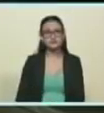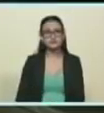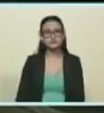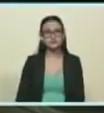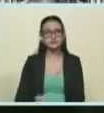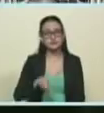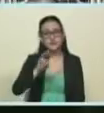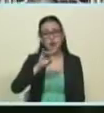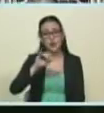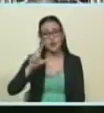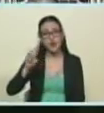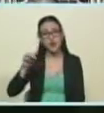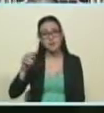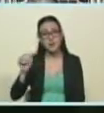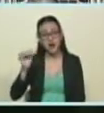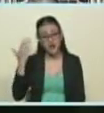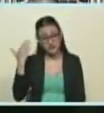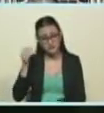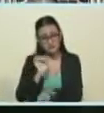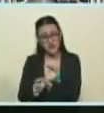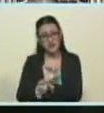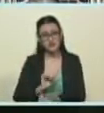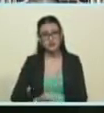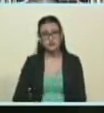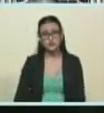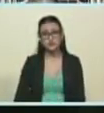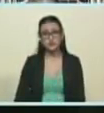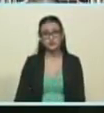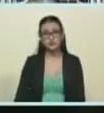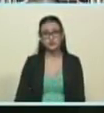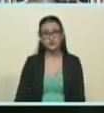Wilmar Castro Soteldo estaba preso.